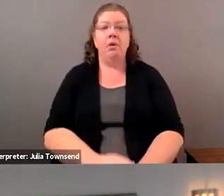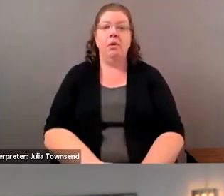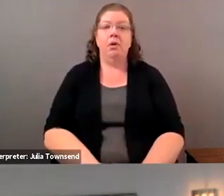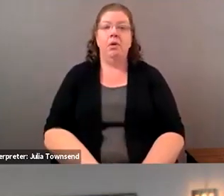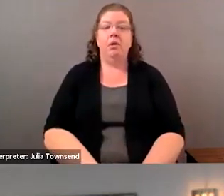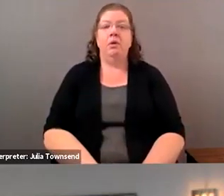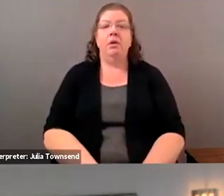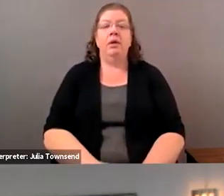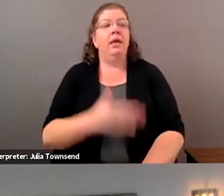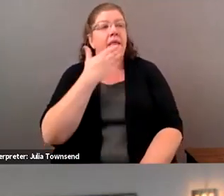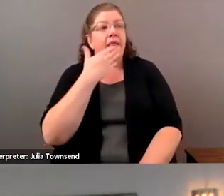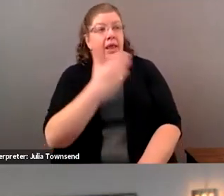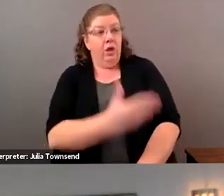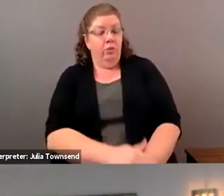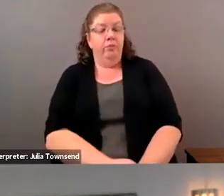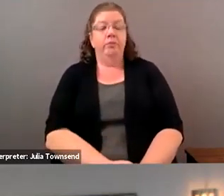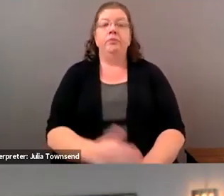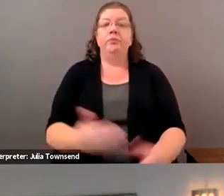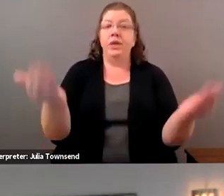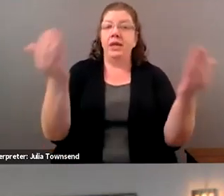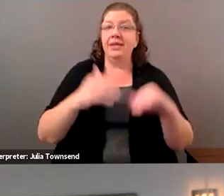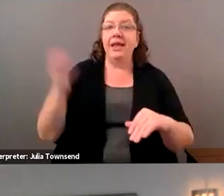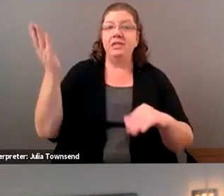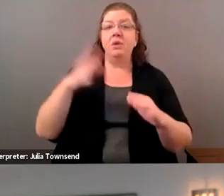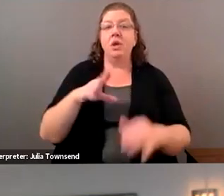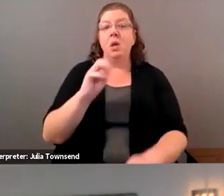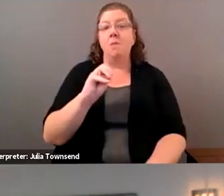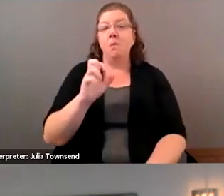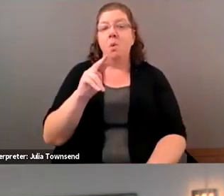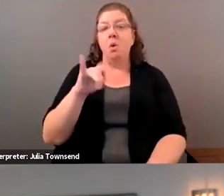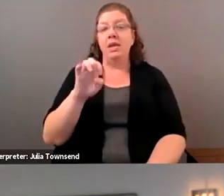gracias a nuestra web